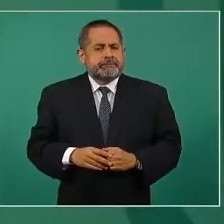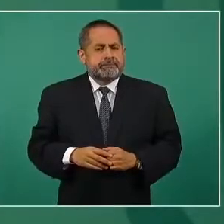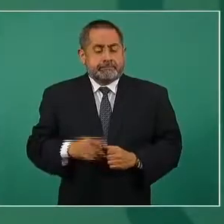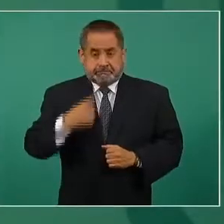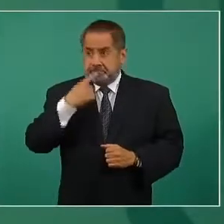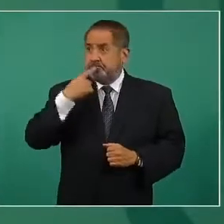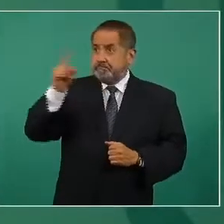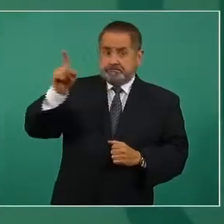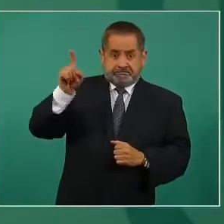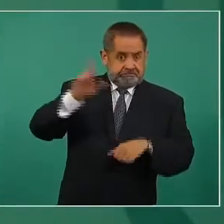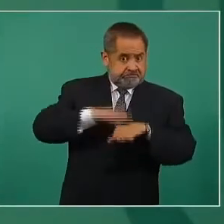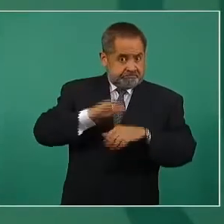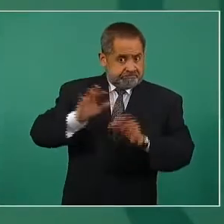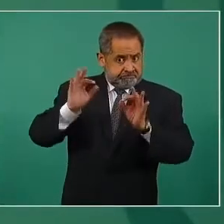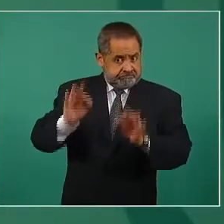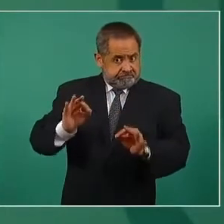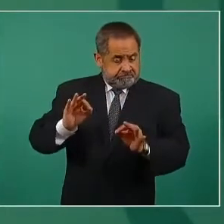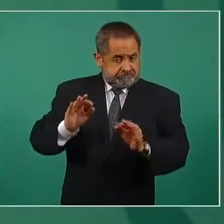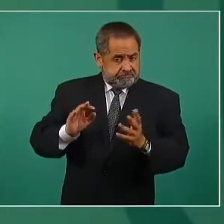legal,